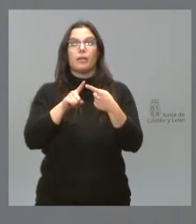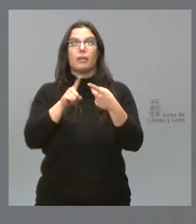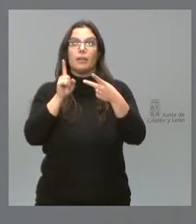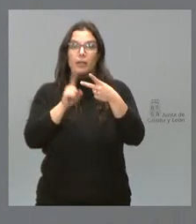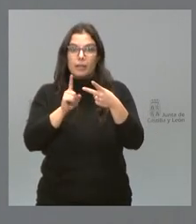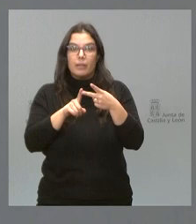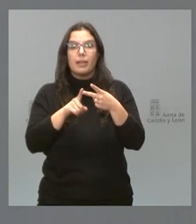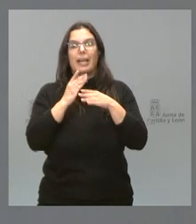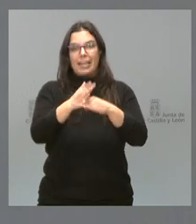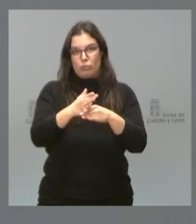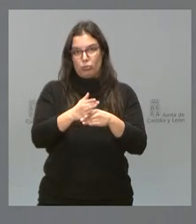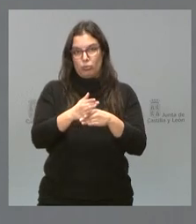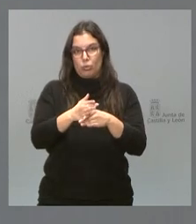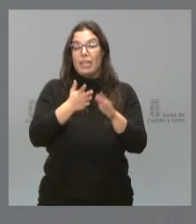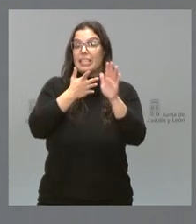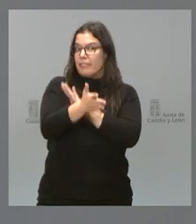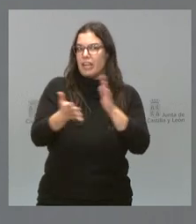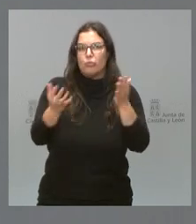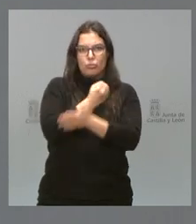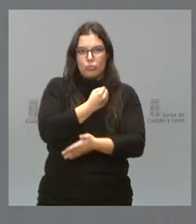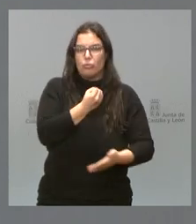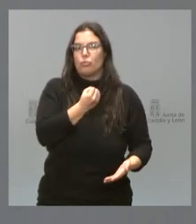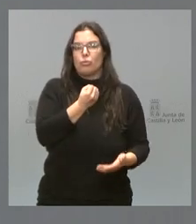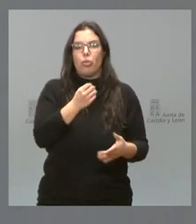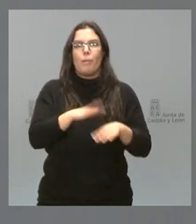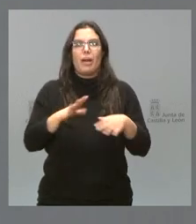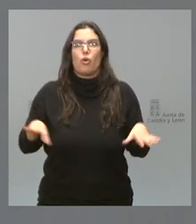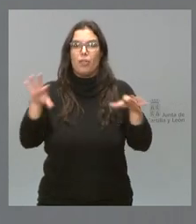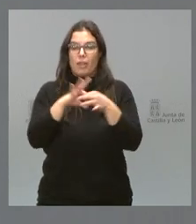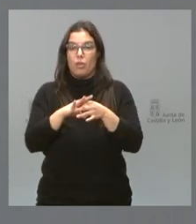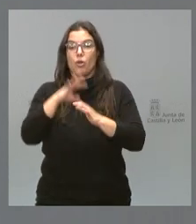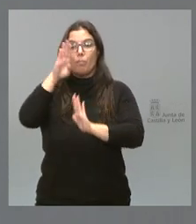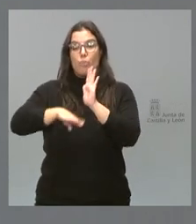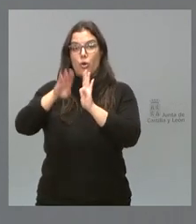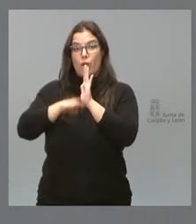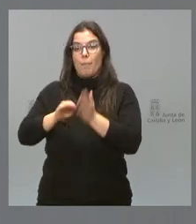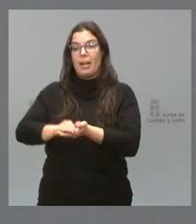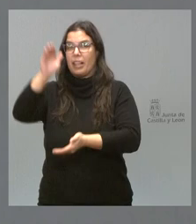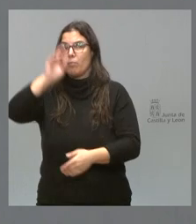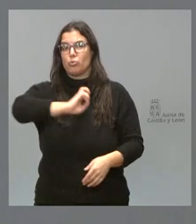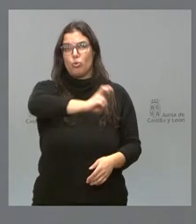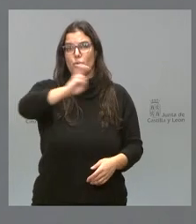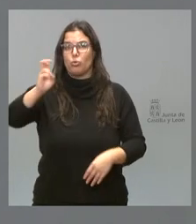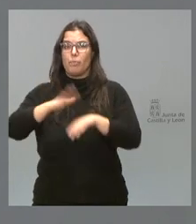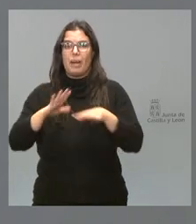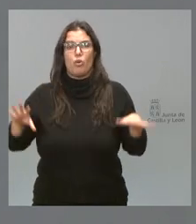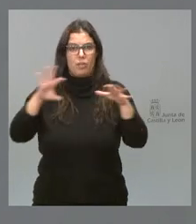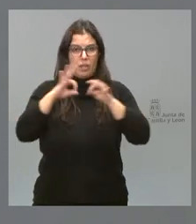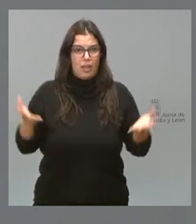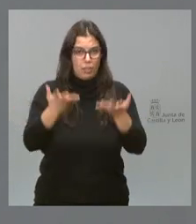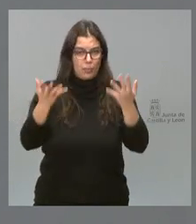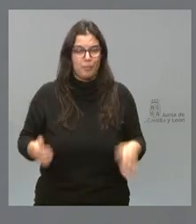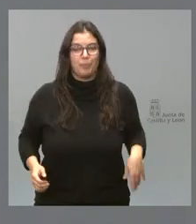que restante por tanto es una actuación es todas ellas de conciliación bien del programa crecemos bien de otro tipo de actuaciones de conciliación a